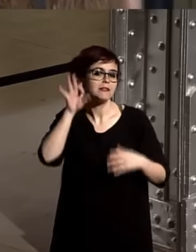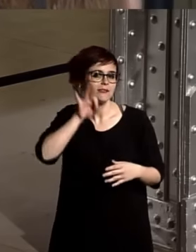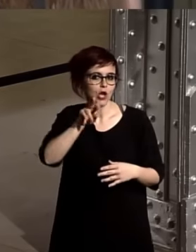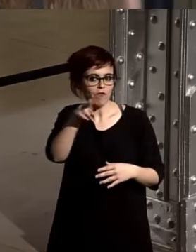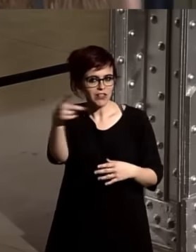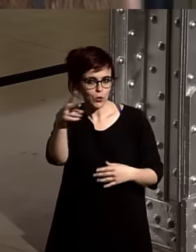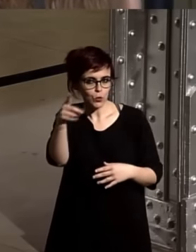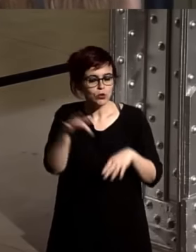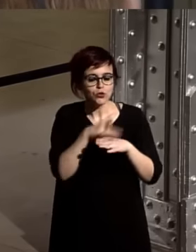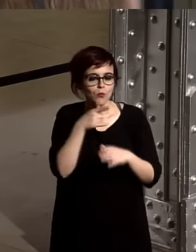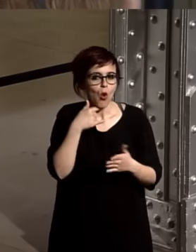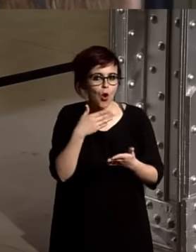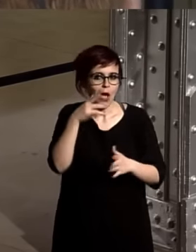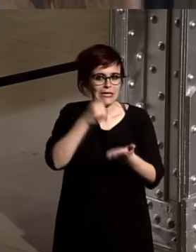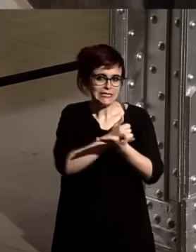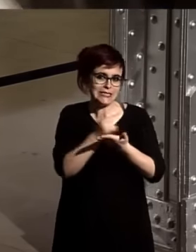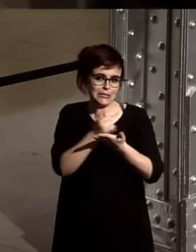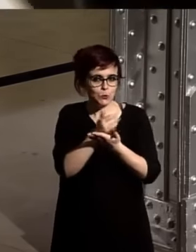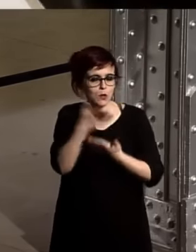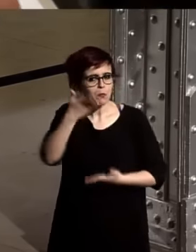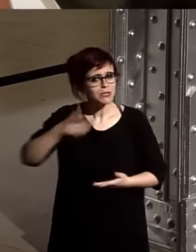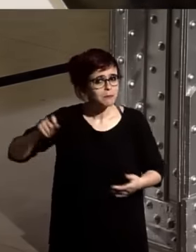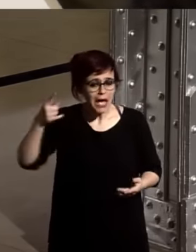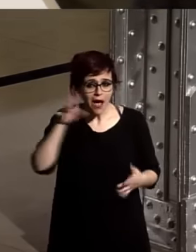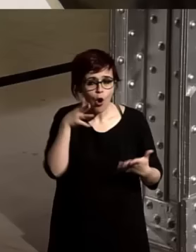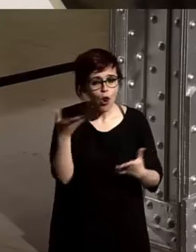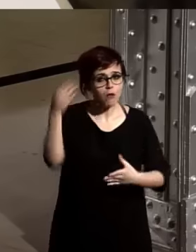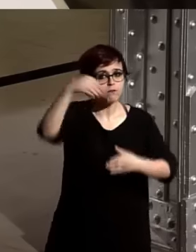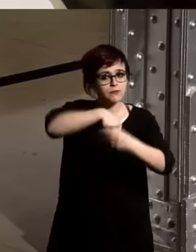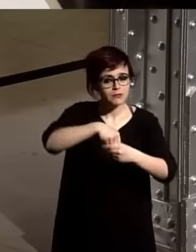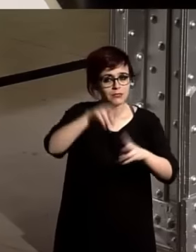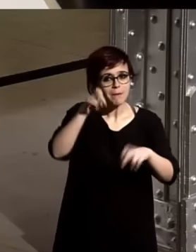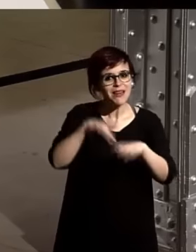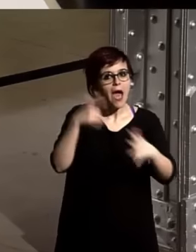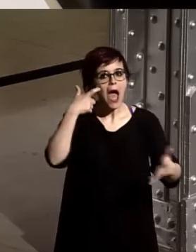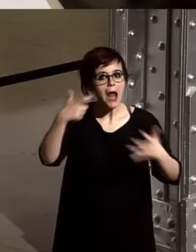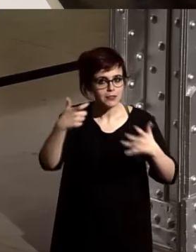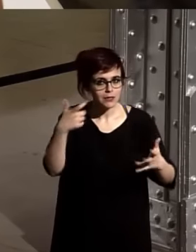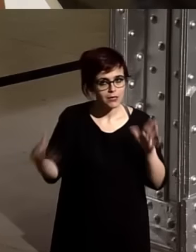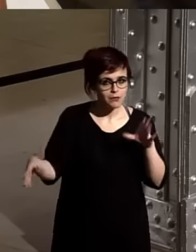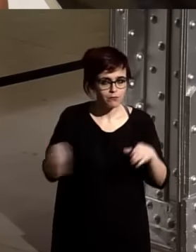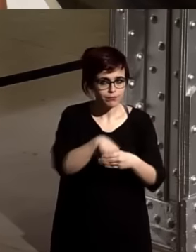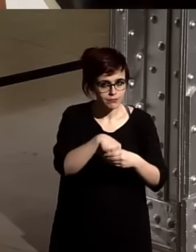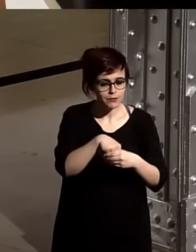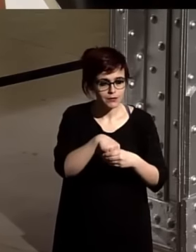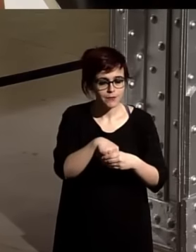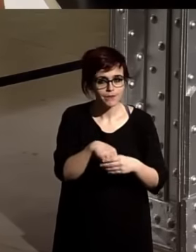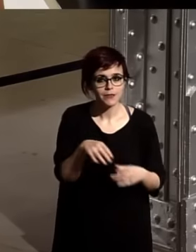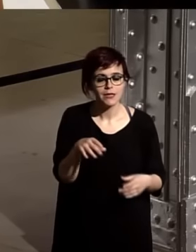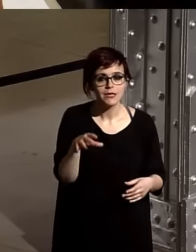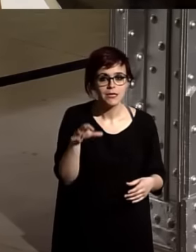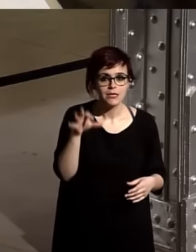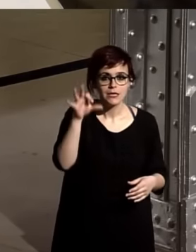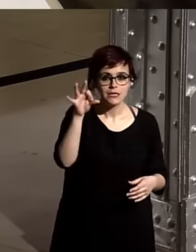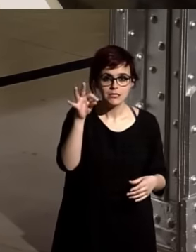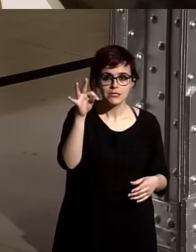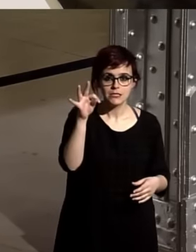líneas se les dan peso eh Ahora se están incluyendo también las las artes no y le llaman steam